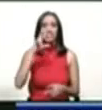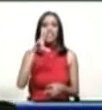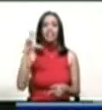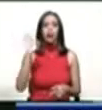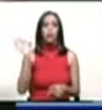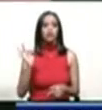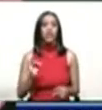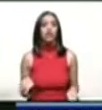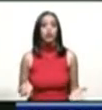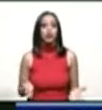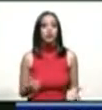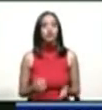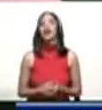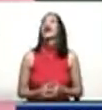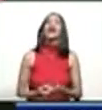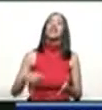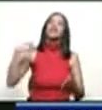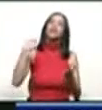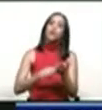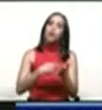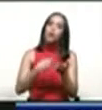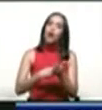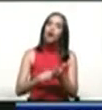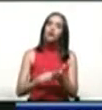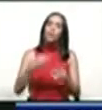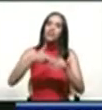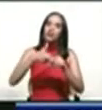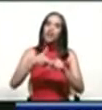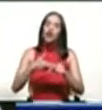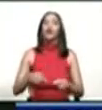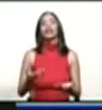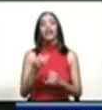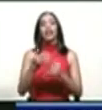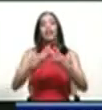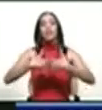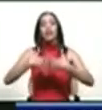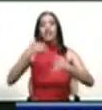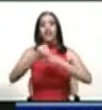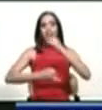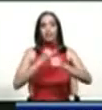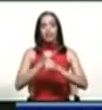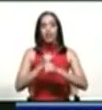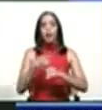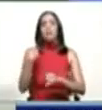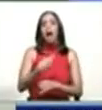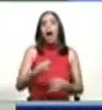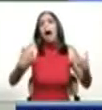33%. El impuesto sobre la renta petrolero que las transnacionales pagaban, apenas